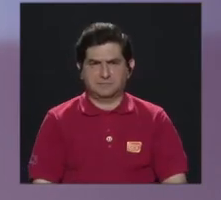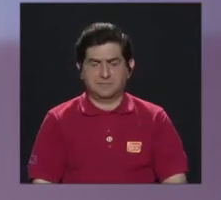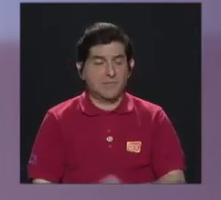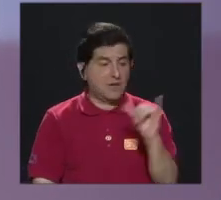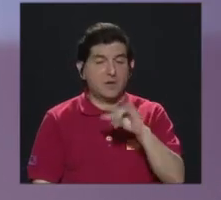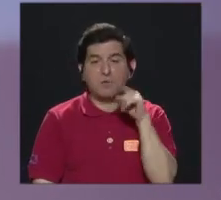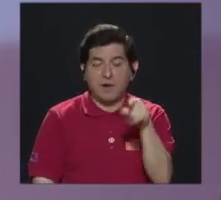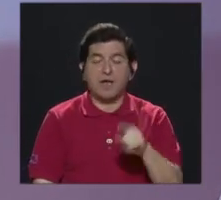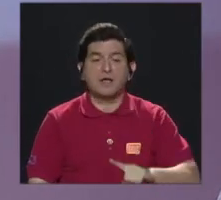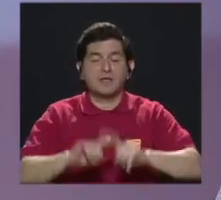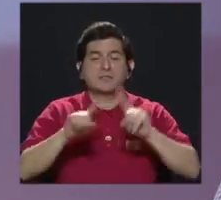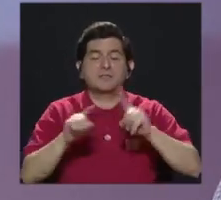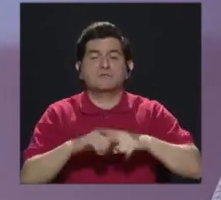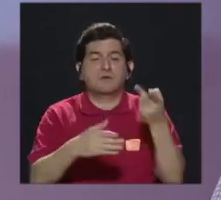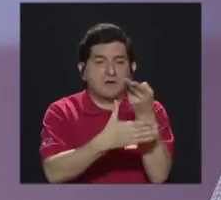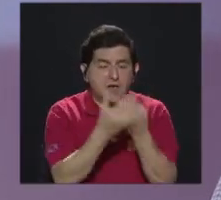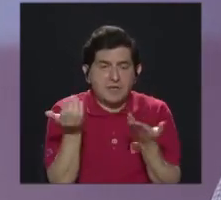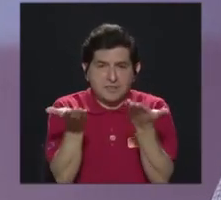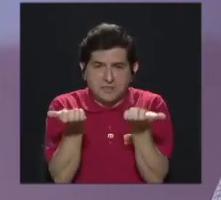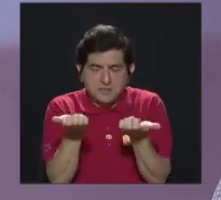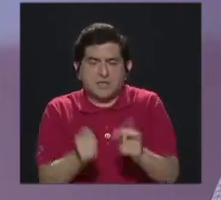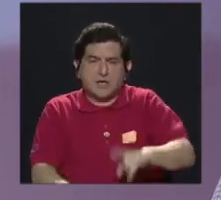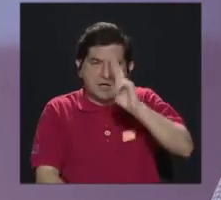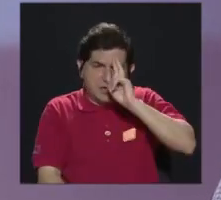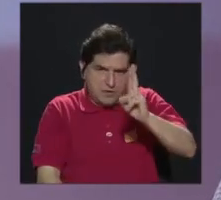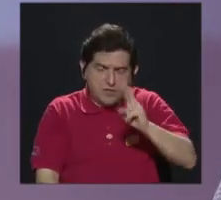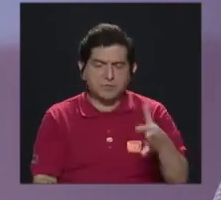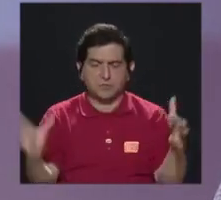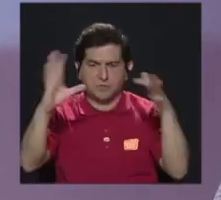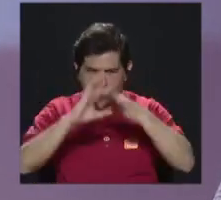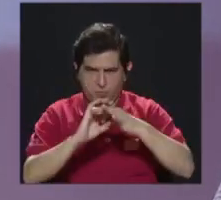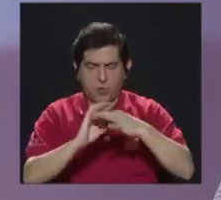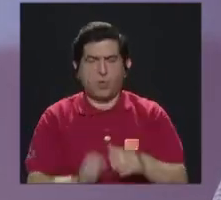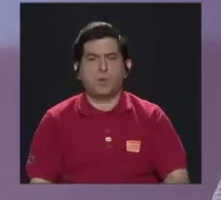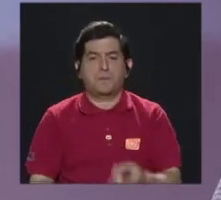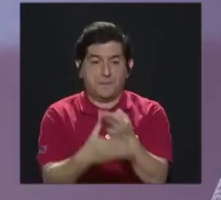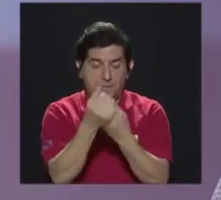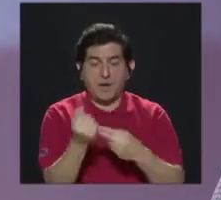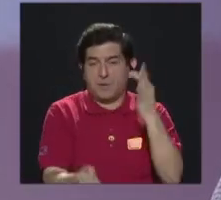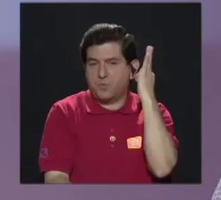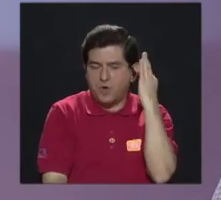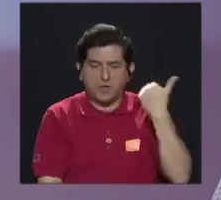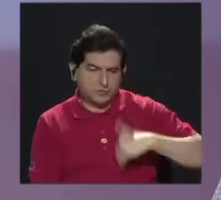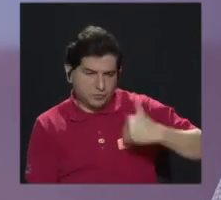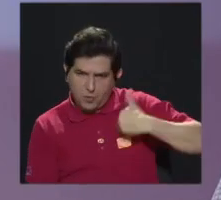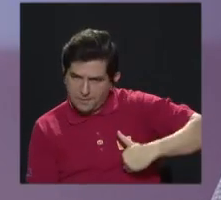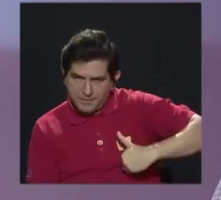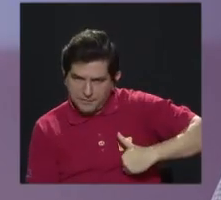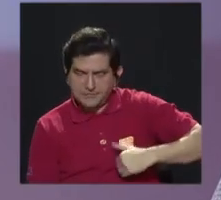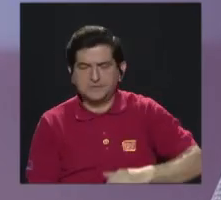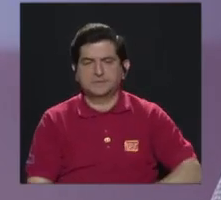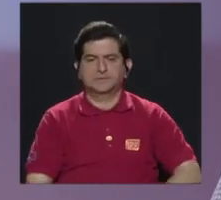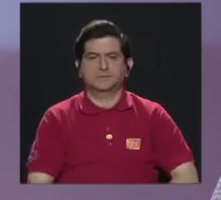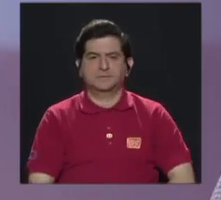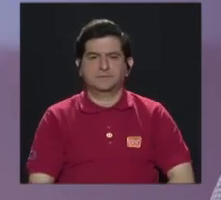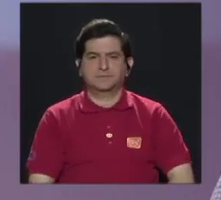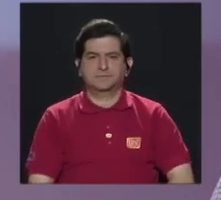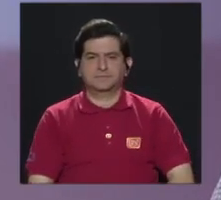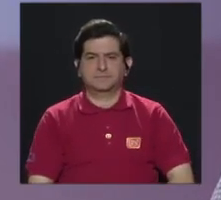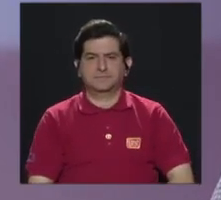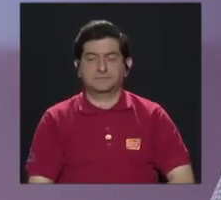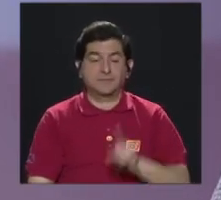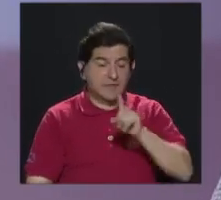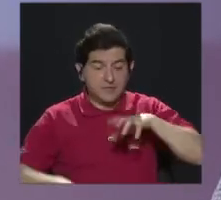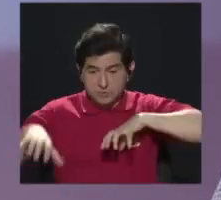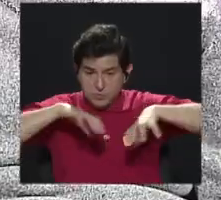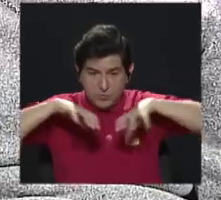como ellas, hay muchas parejas también que quieren que se les reconozca su unión, parejas de mujeres, parejas de hombres, ¿verdad? Y entonces es un